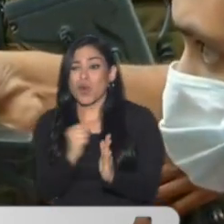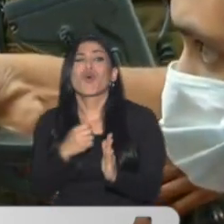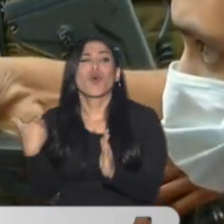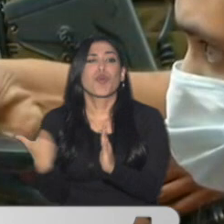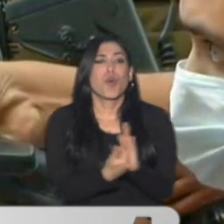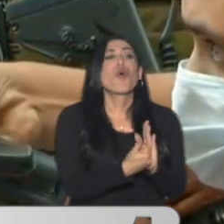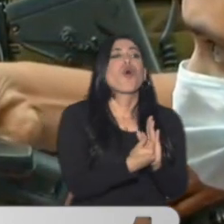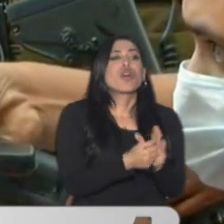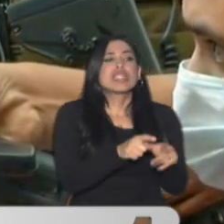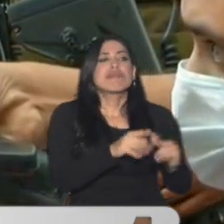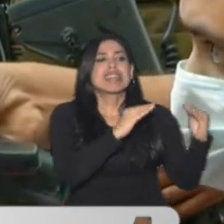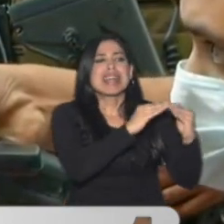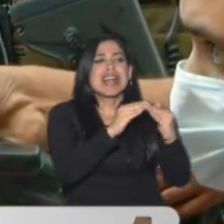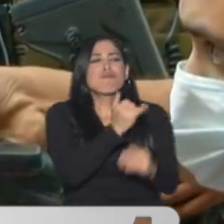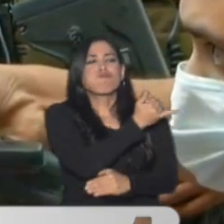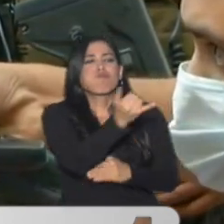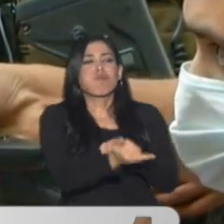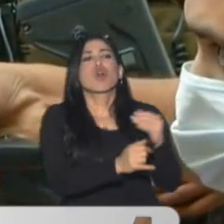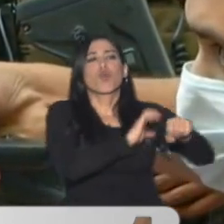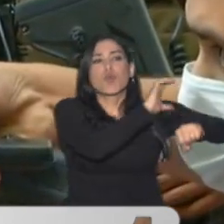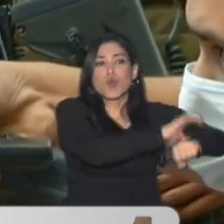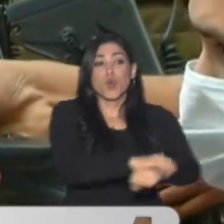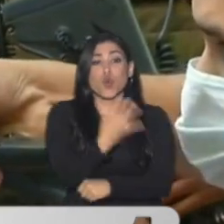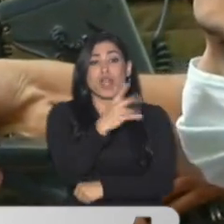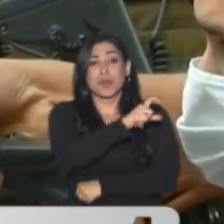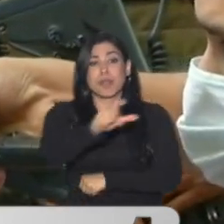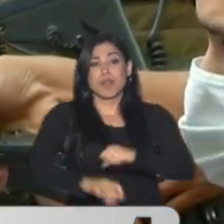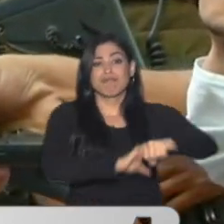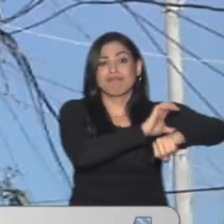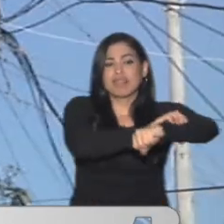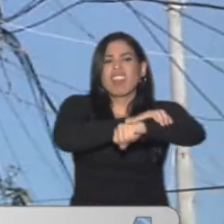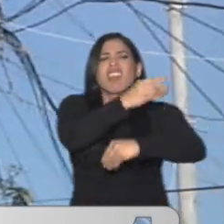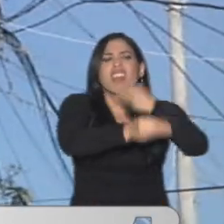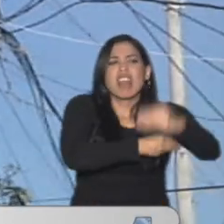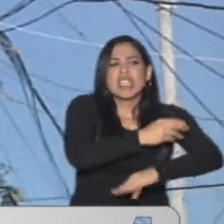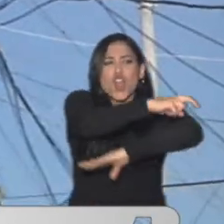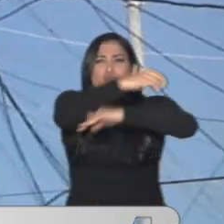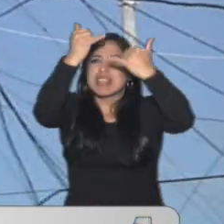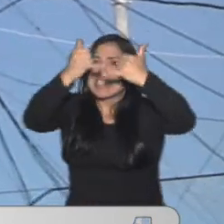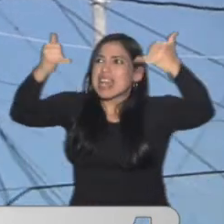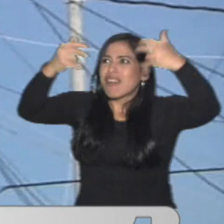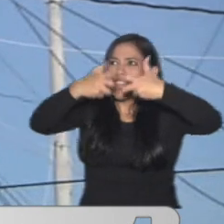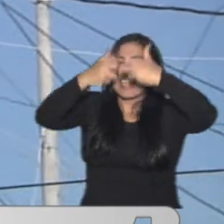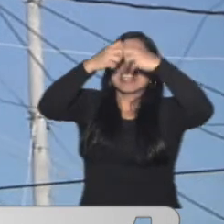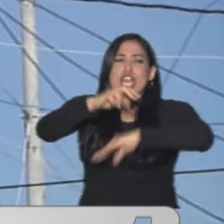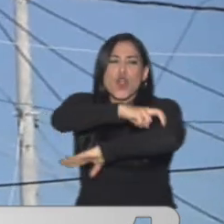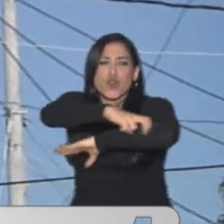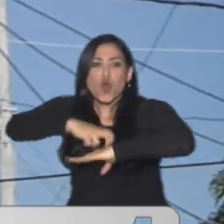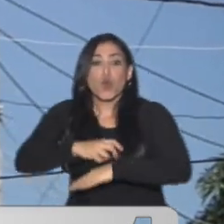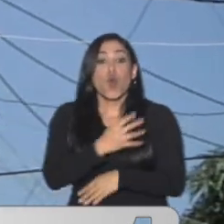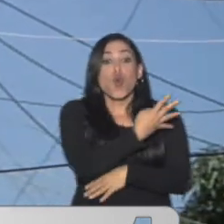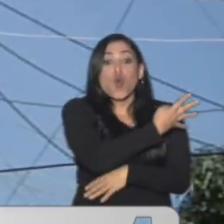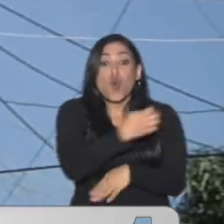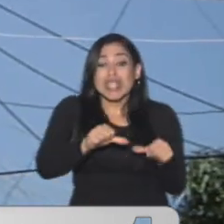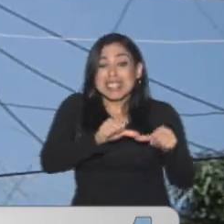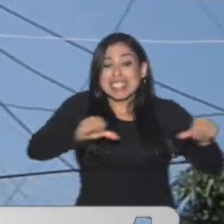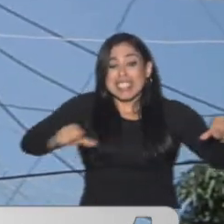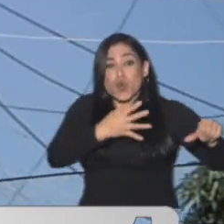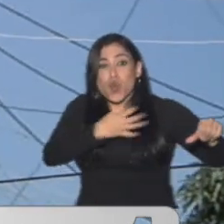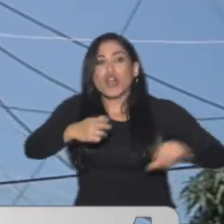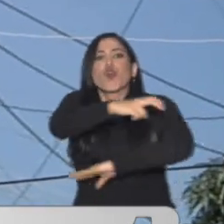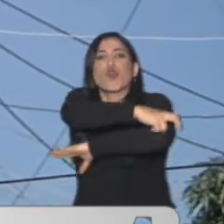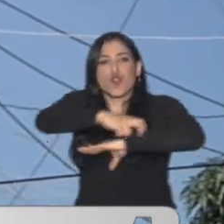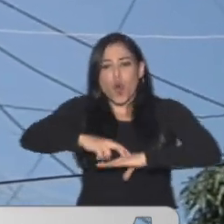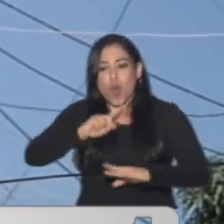lograr allanamientos y la captura de cuatro ciudadanos dedicados al hurto de cal de más de 400 metros de cable robado